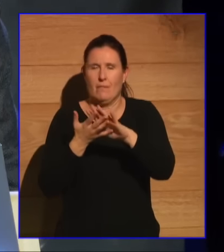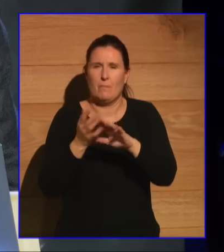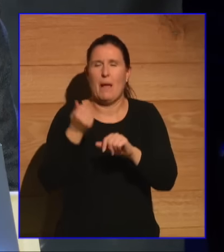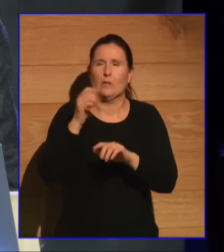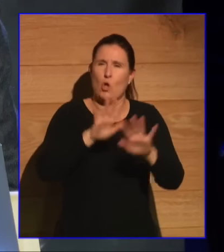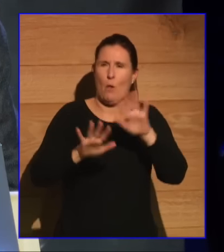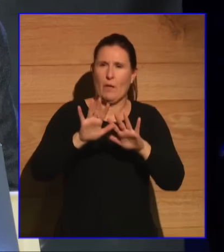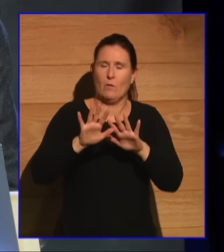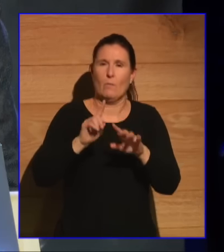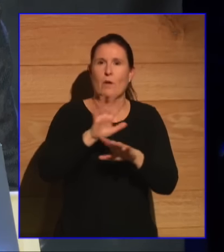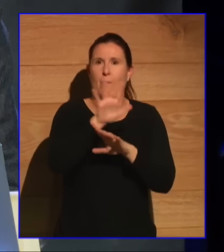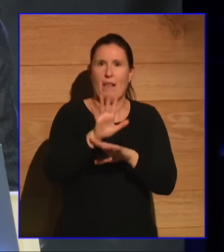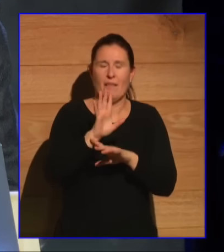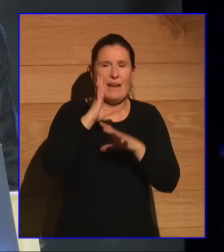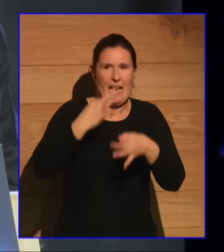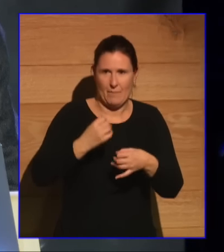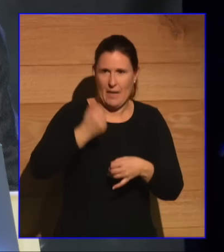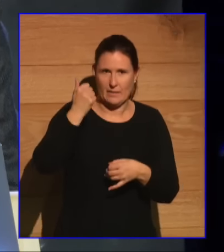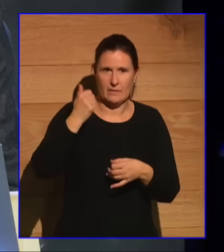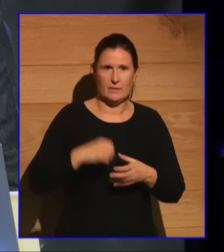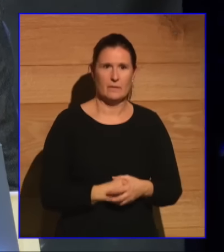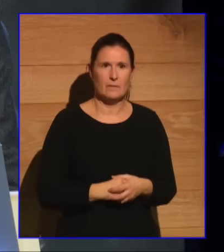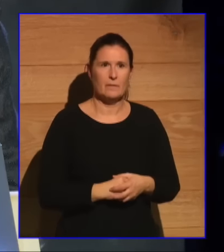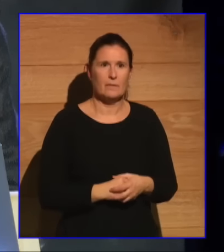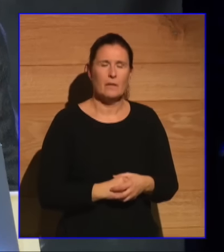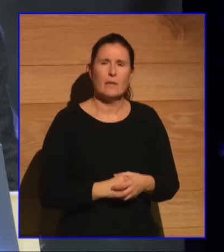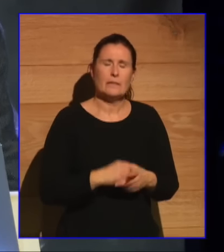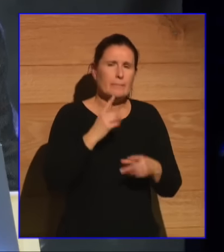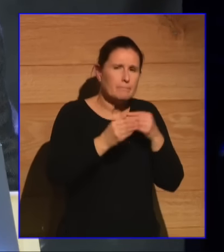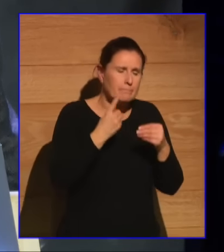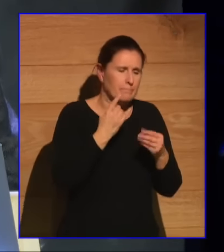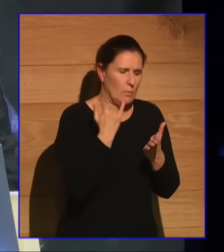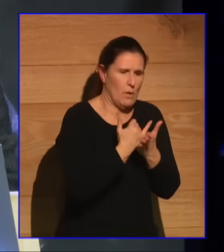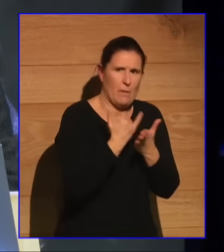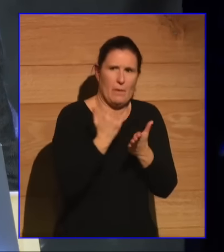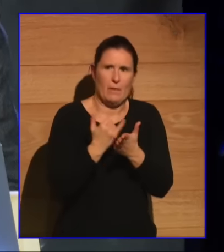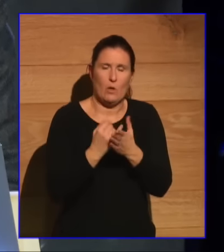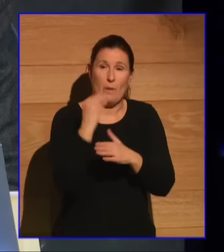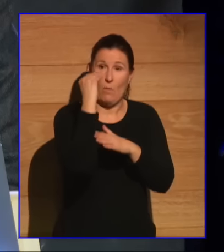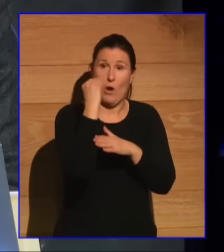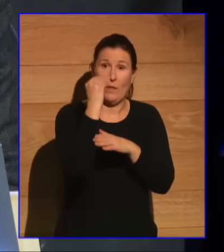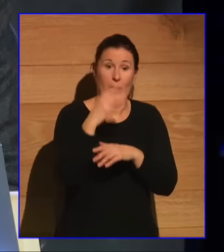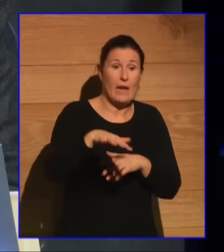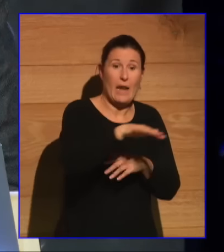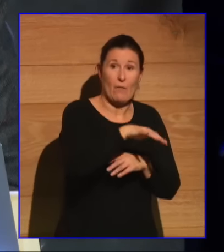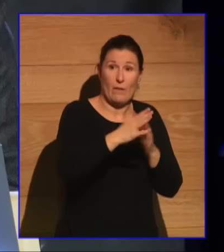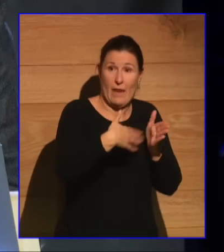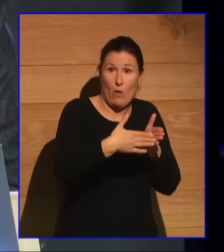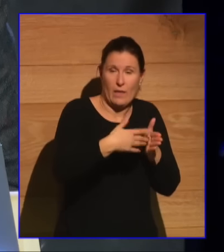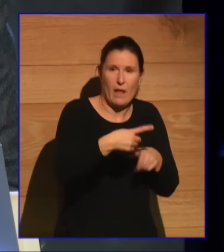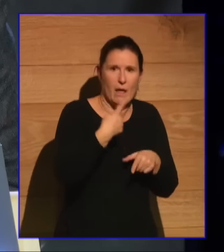dándole un extra de verosimilitud. Y de hecho se hicieron pruebas, por ejemplo, con los velociraptores en la cocina, y son